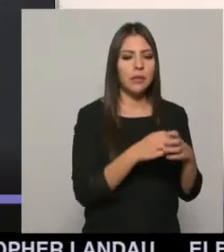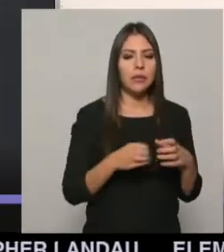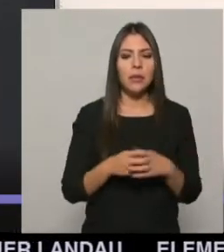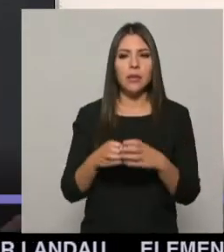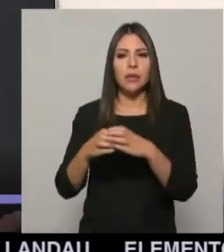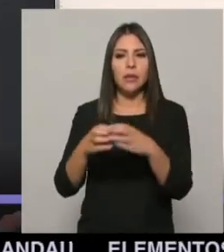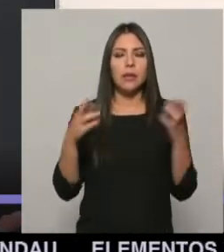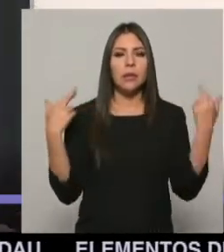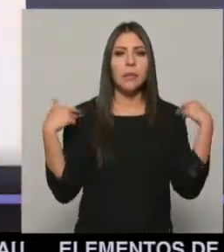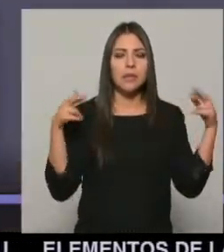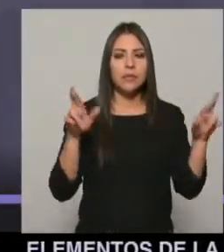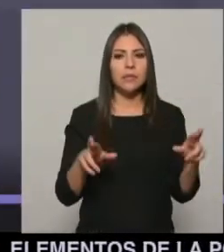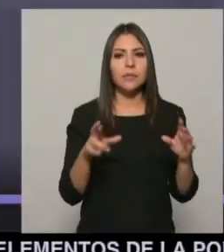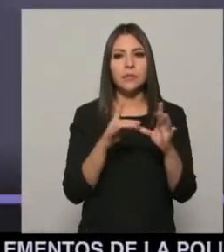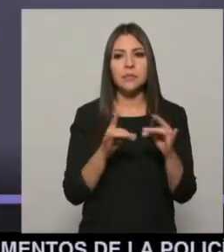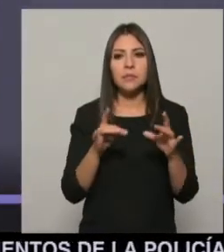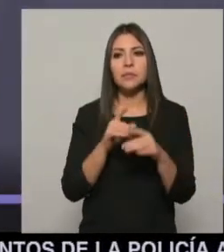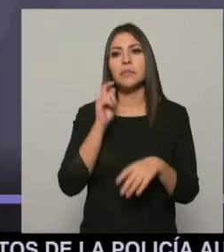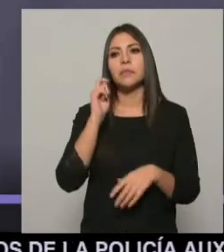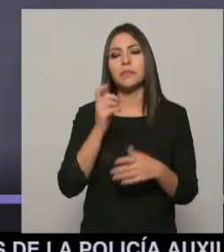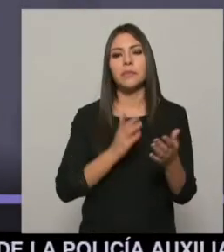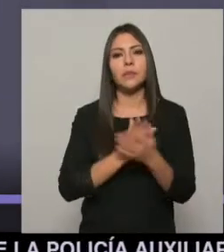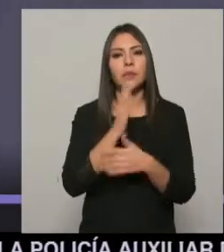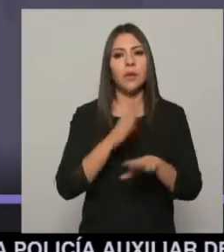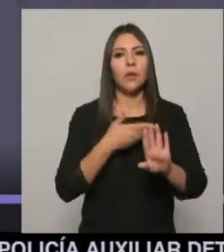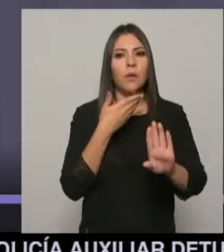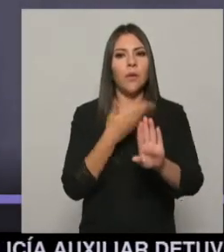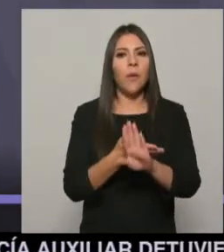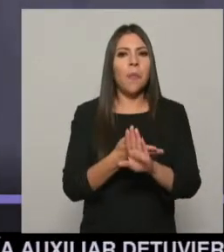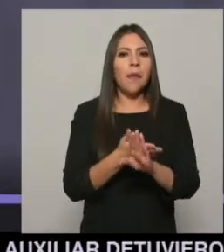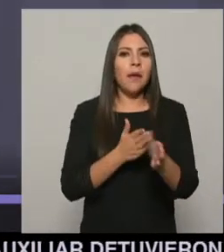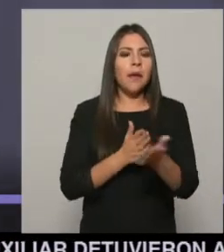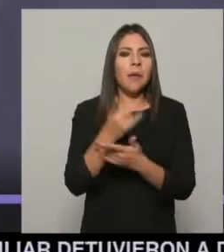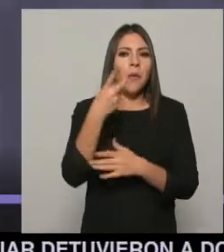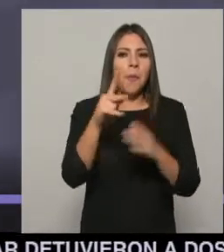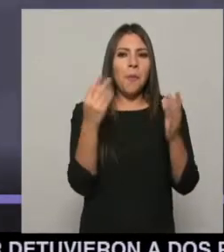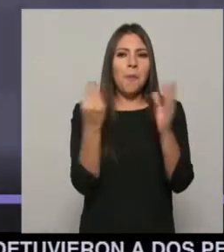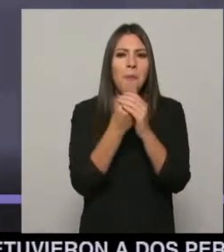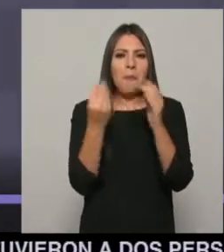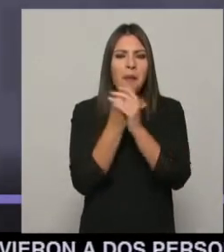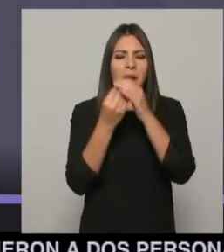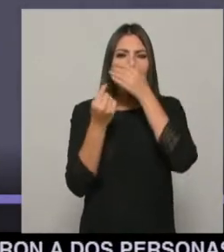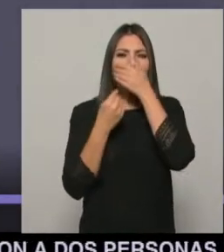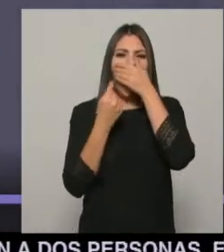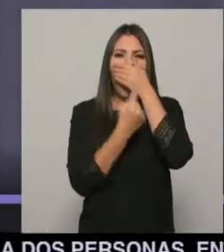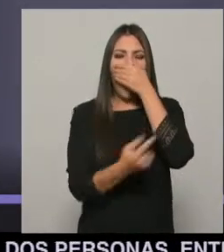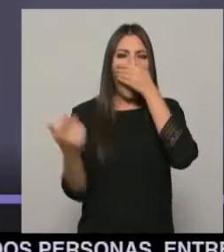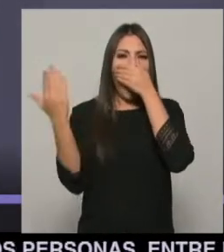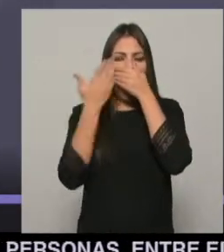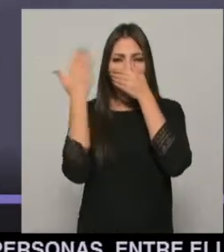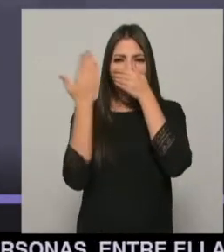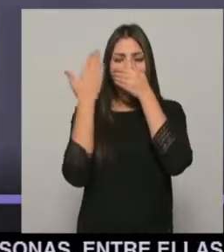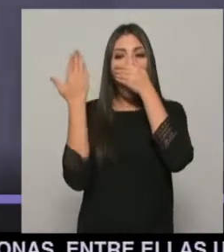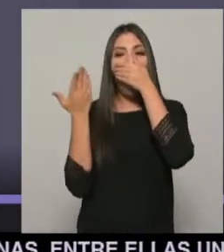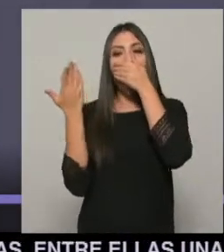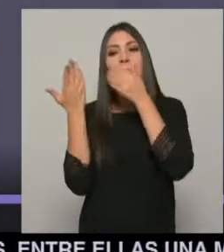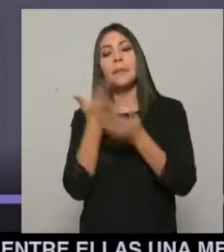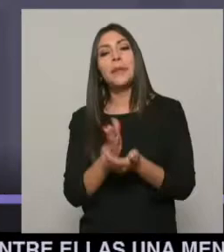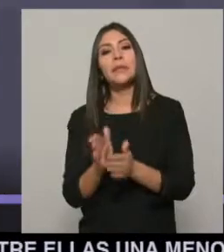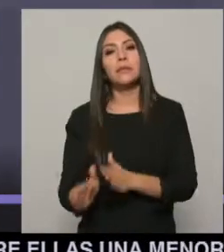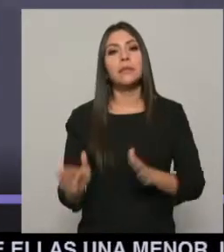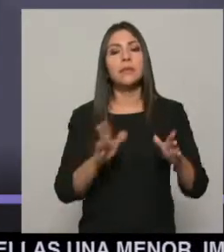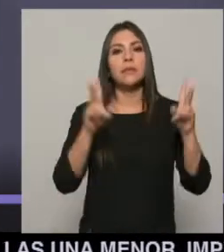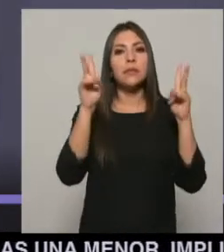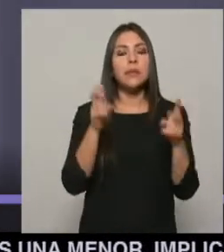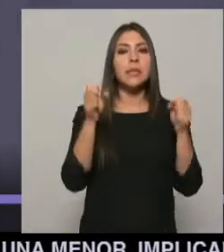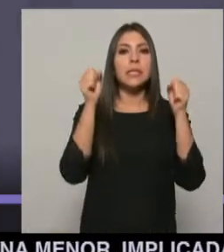que pues finalmente era violatorio de la privacidad de los estudiantes, que inclusive, bueno, en otro tema también relacionado con la seguridad